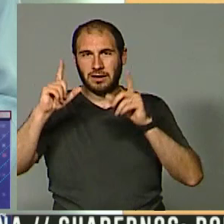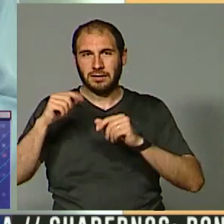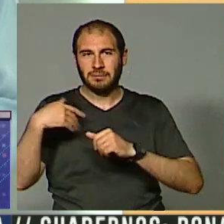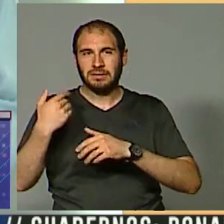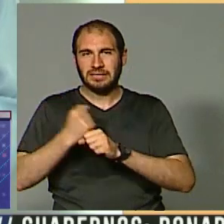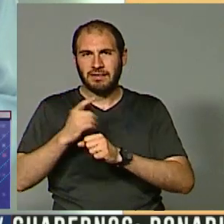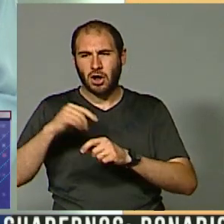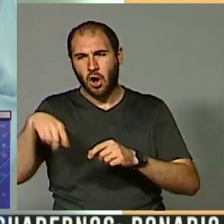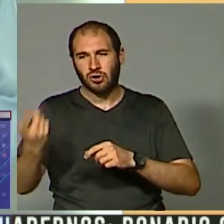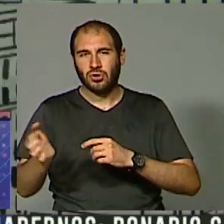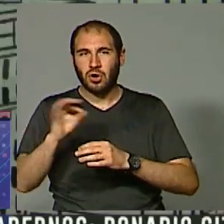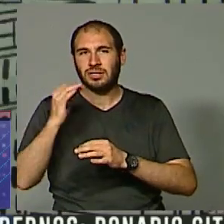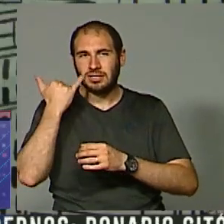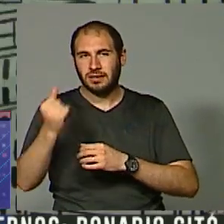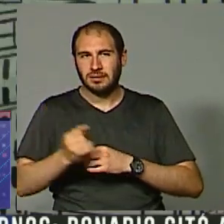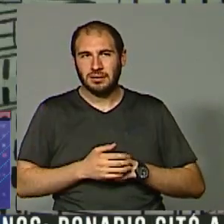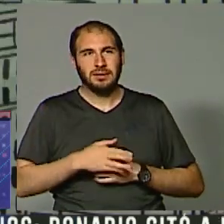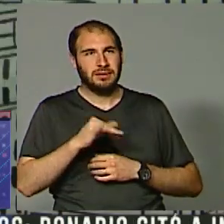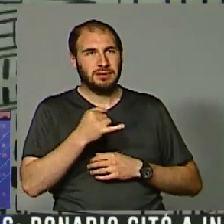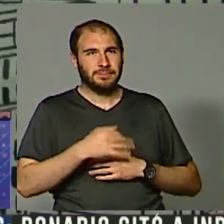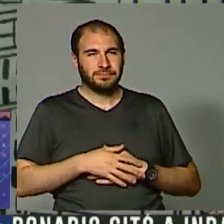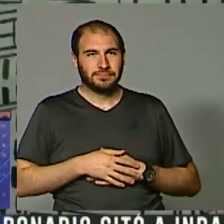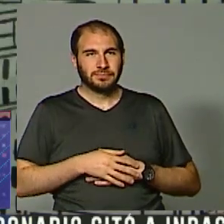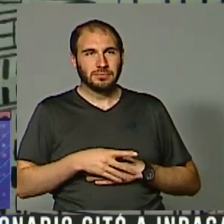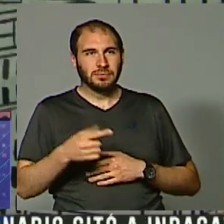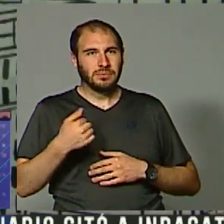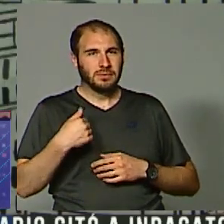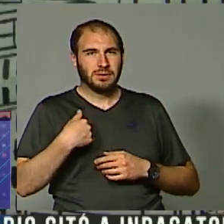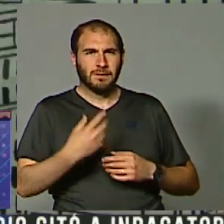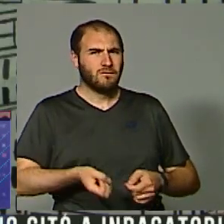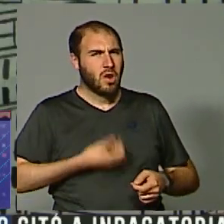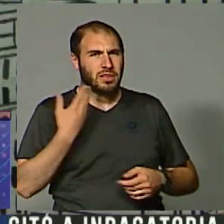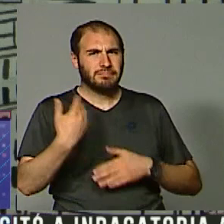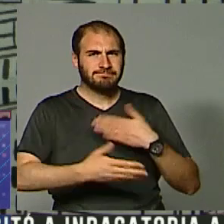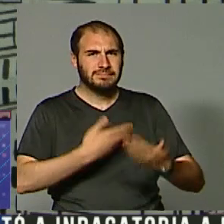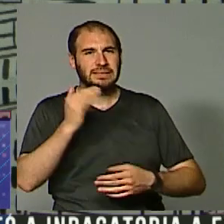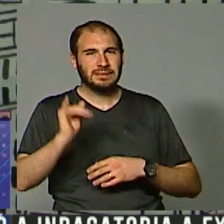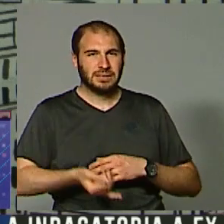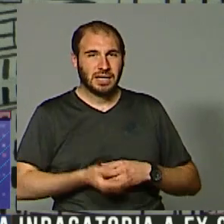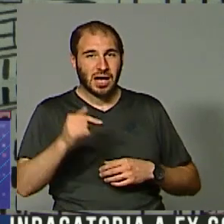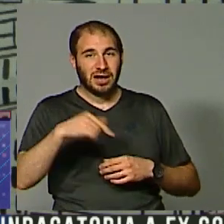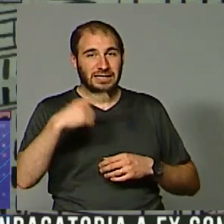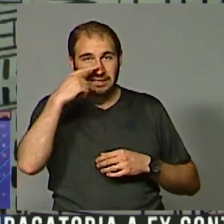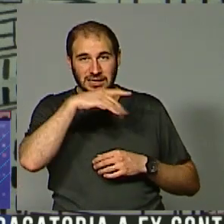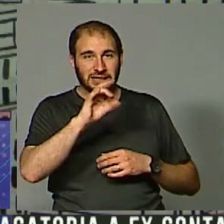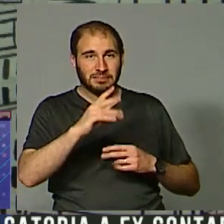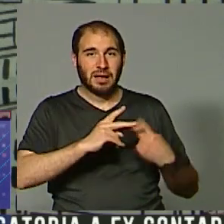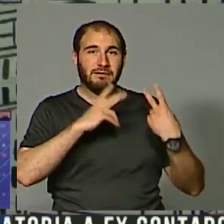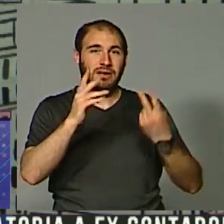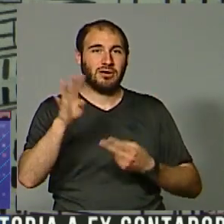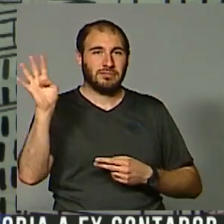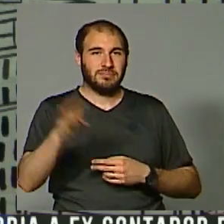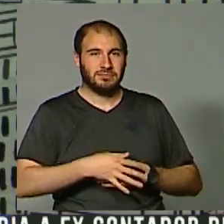ya a trabajar en otra cosa o ya lo estás haciendo, por ejemplo? Sí, sí, sí, tengo muchísimas ganas de seguir. Ahora, bueno, el 7 de diciembre viajo a